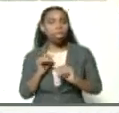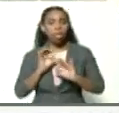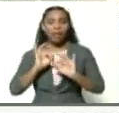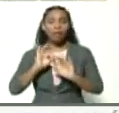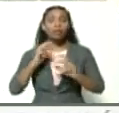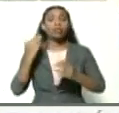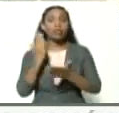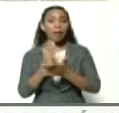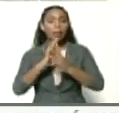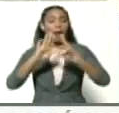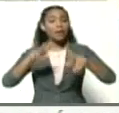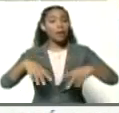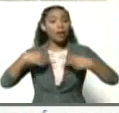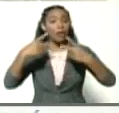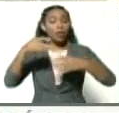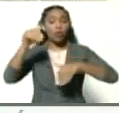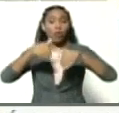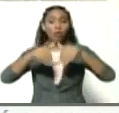nuestros votos